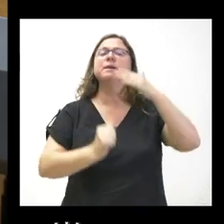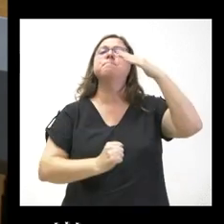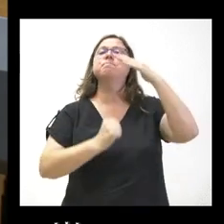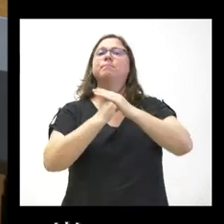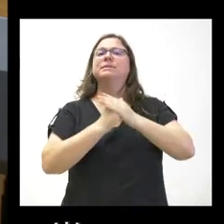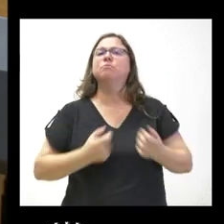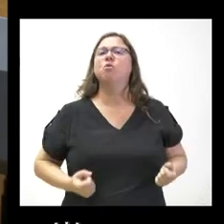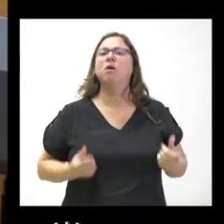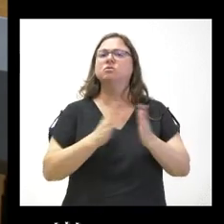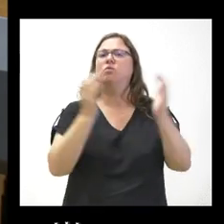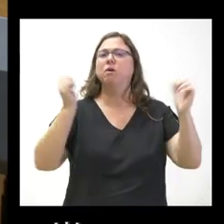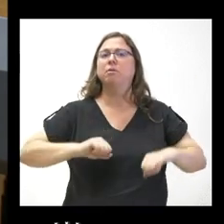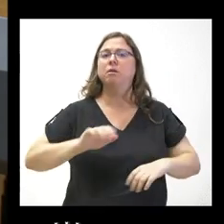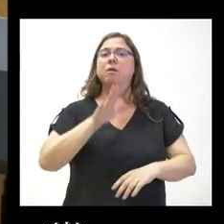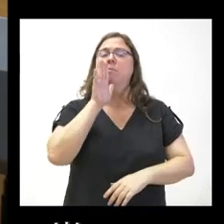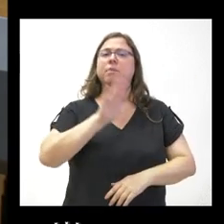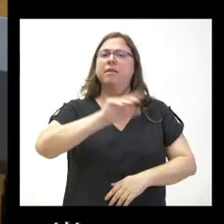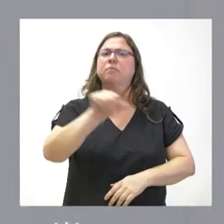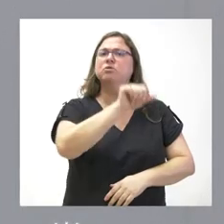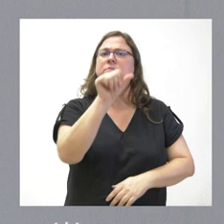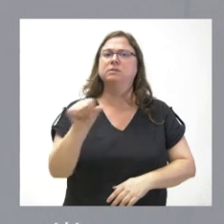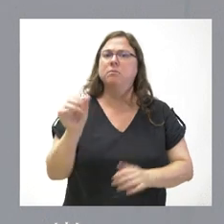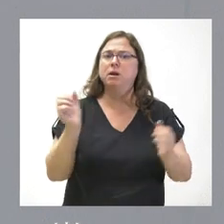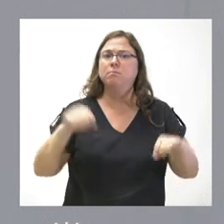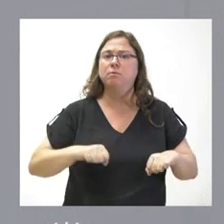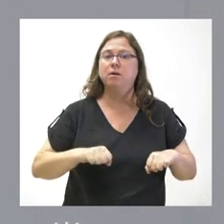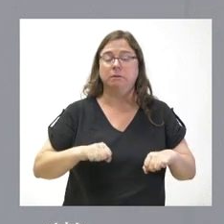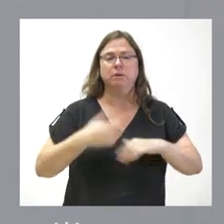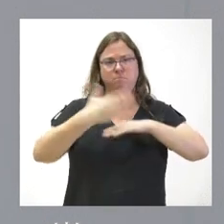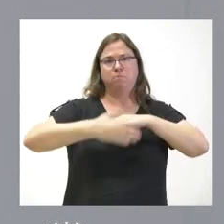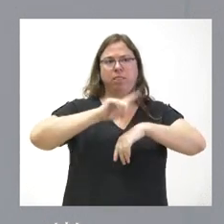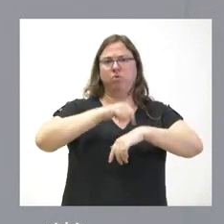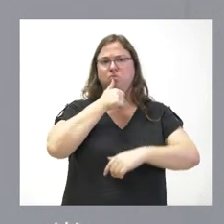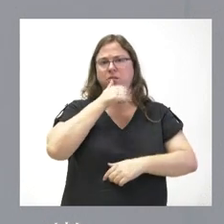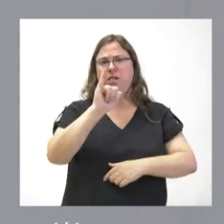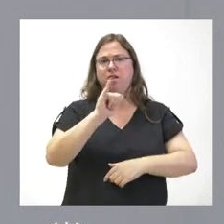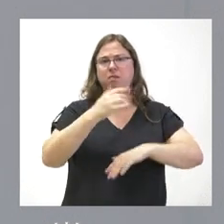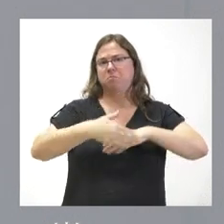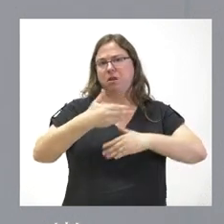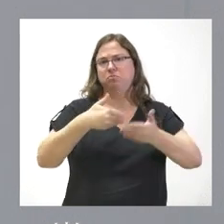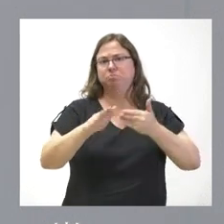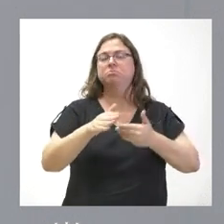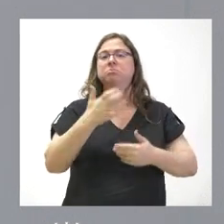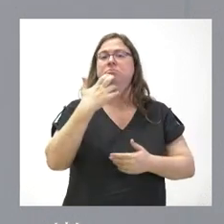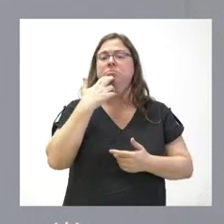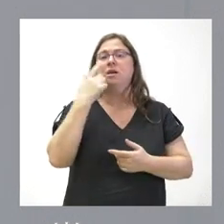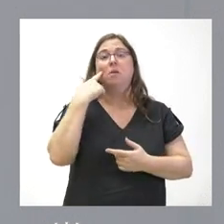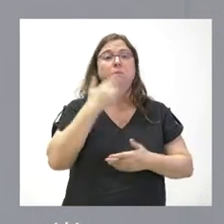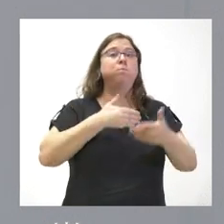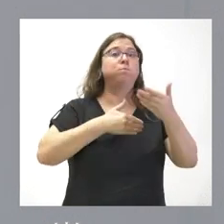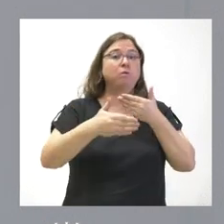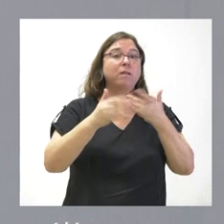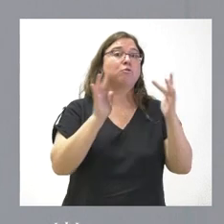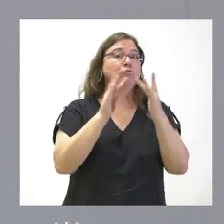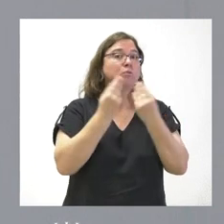parece que el gobierno va aprobar la semana que viene pues estamos en plazo y lógicamente en la medida en que vamos ocasión de hablar con los